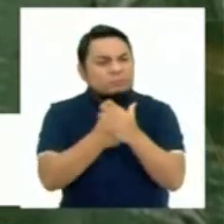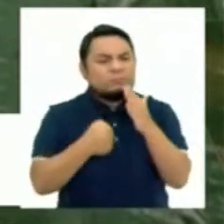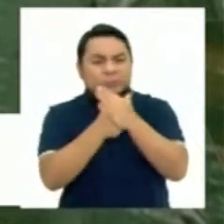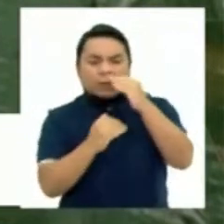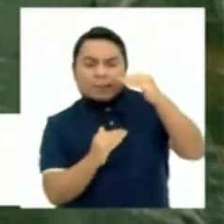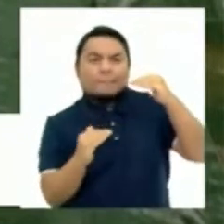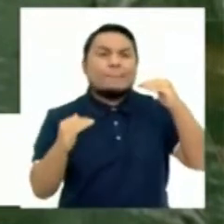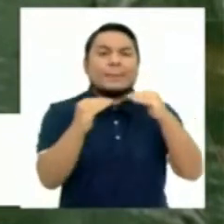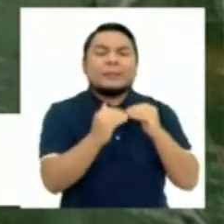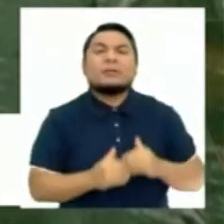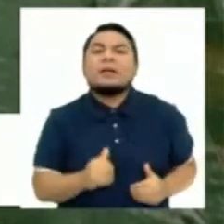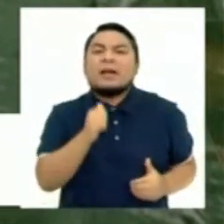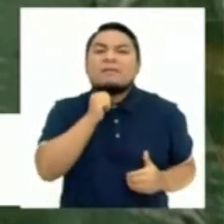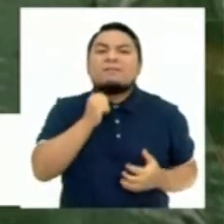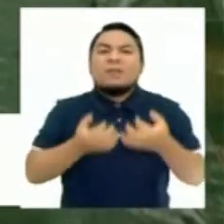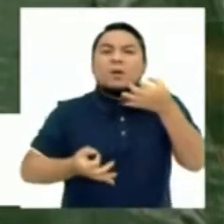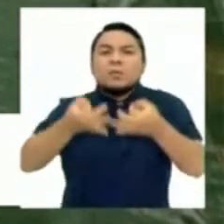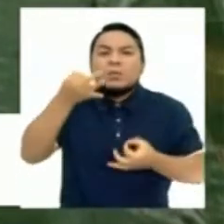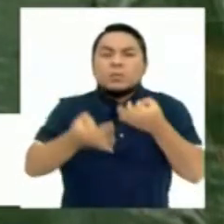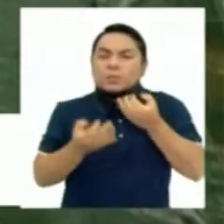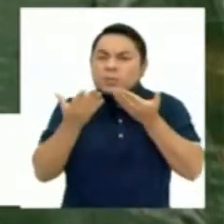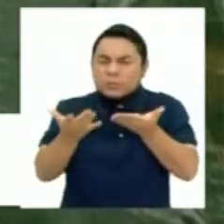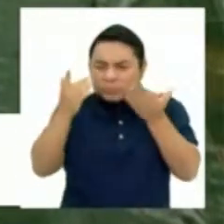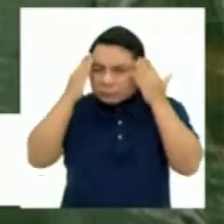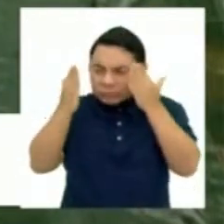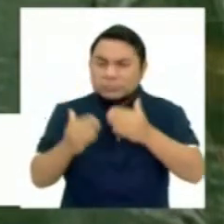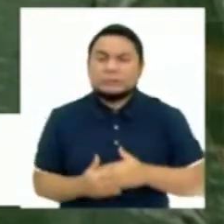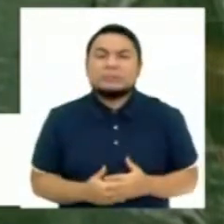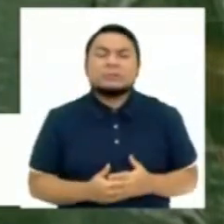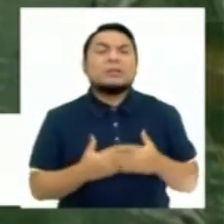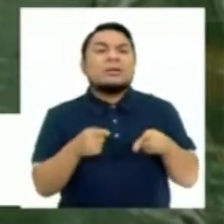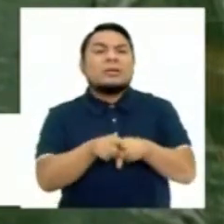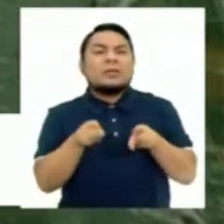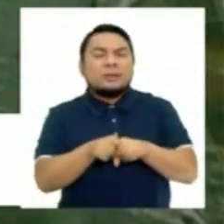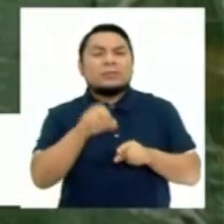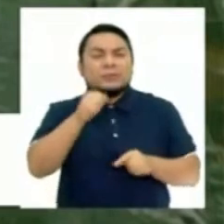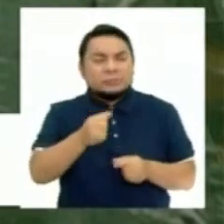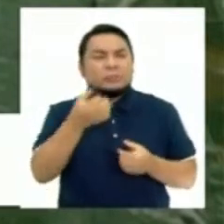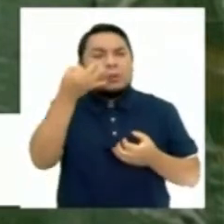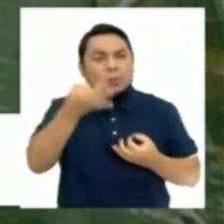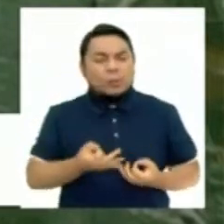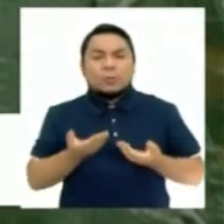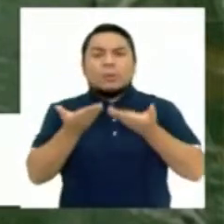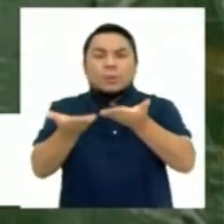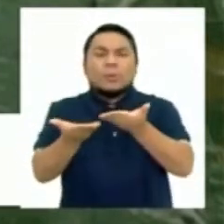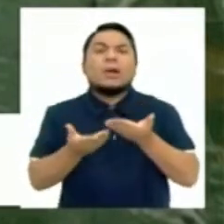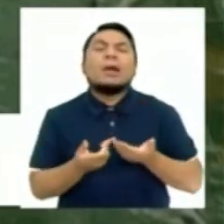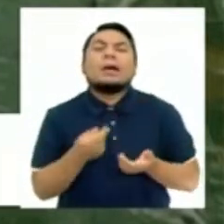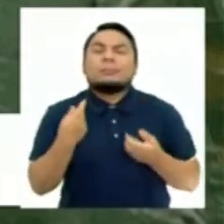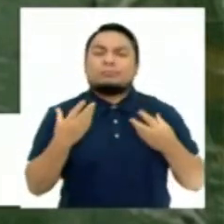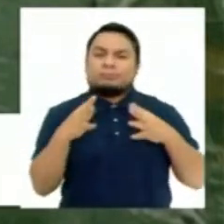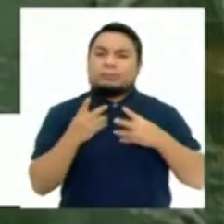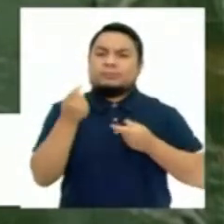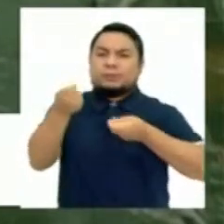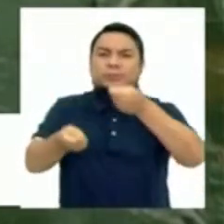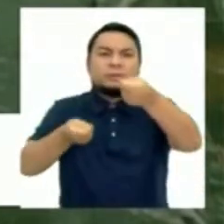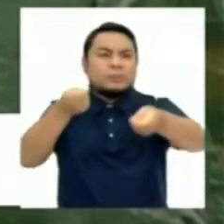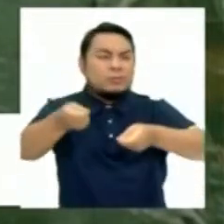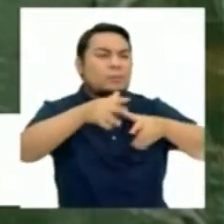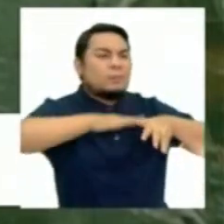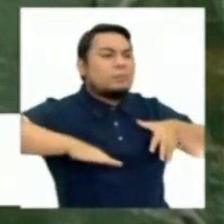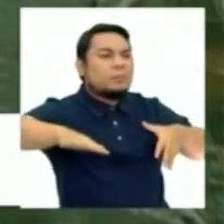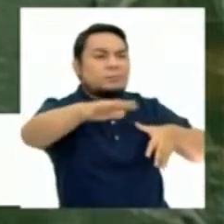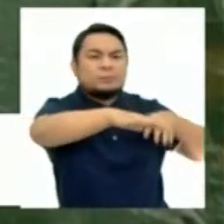las injusticias, esta injusticia o la injusta distribución de la riqueza y que construya